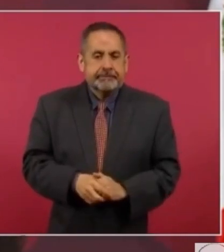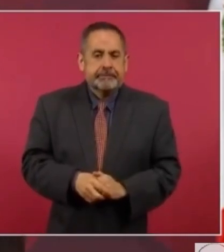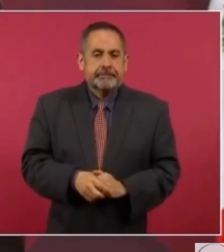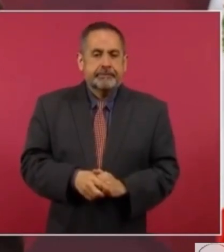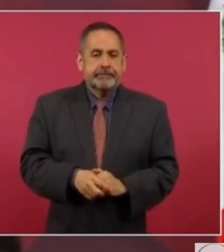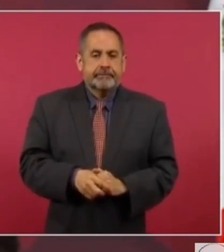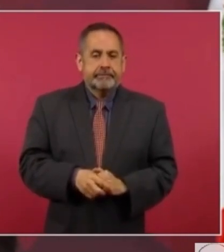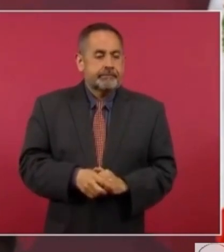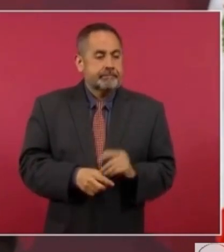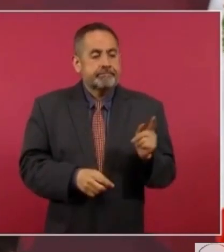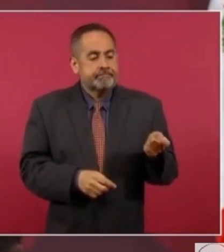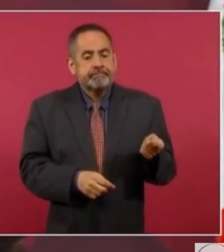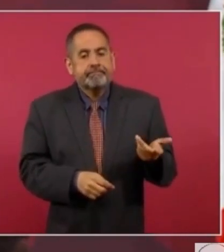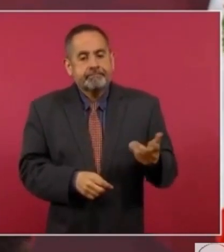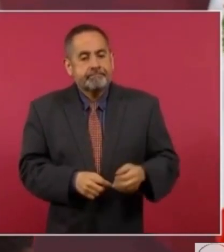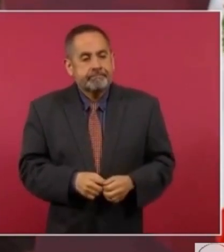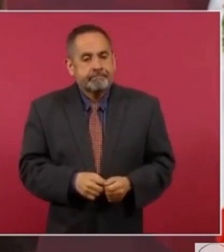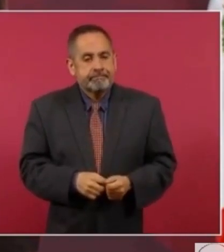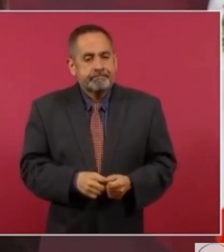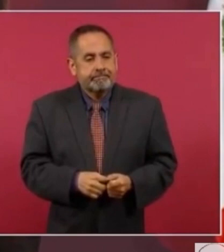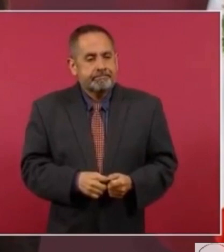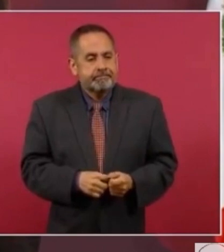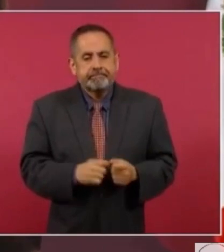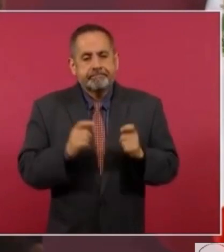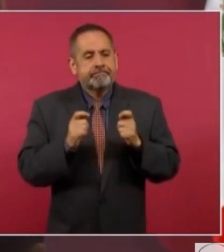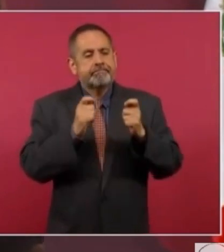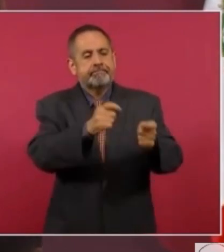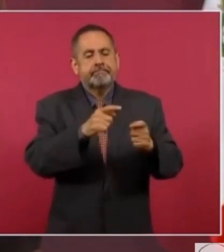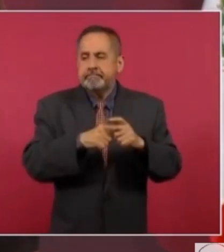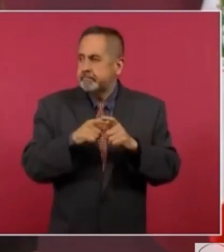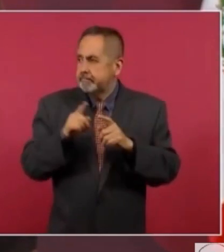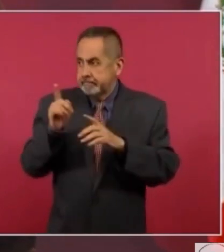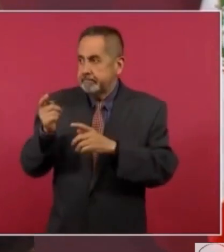y terminó encargado del espionaje